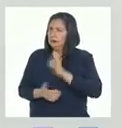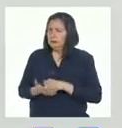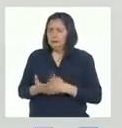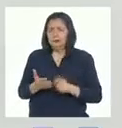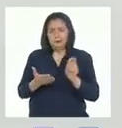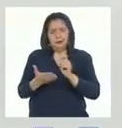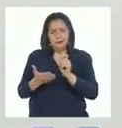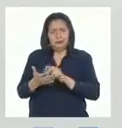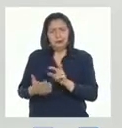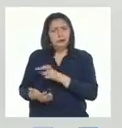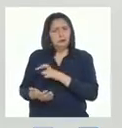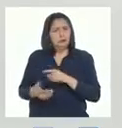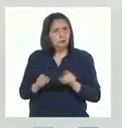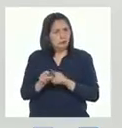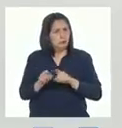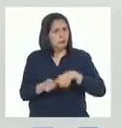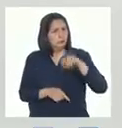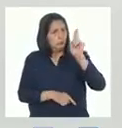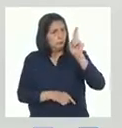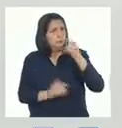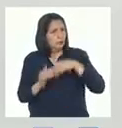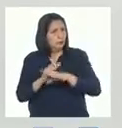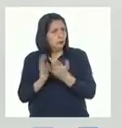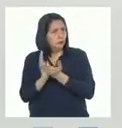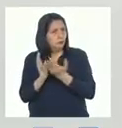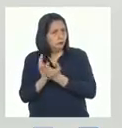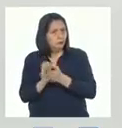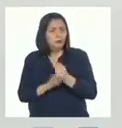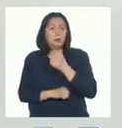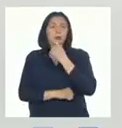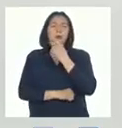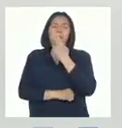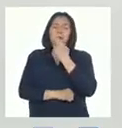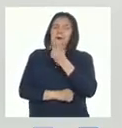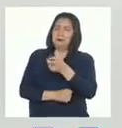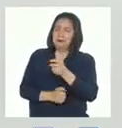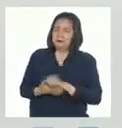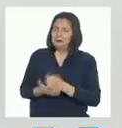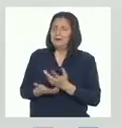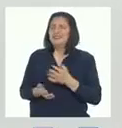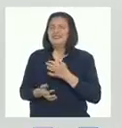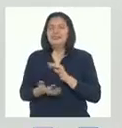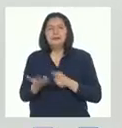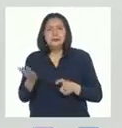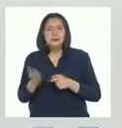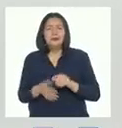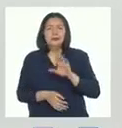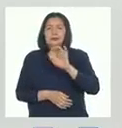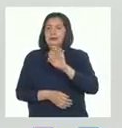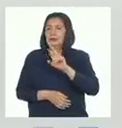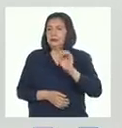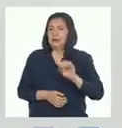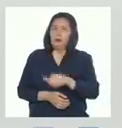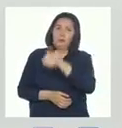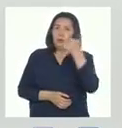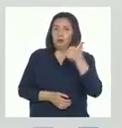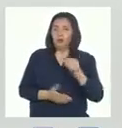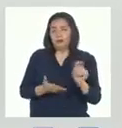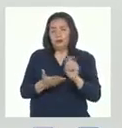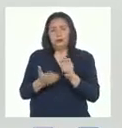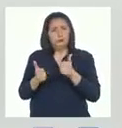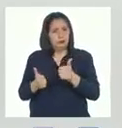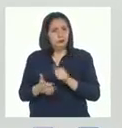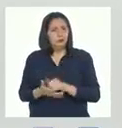narrador y poeta, César Vallejo también fue maestro de escuela. Un dato curioso sobre esto es que Ciro Alegría, otro gran